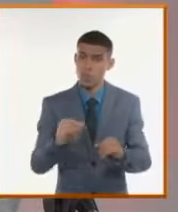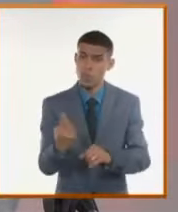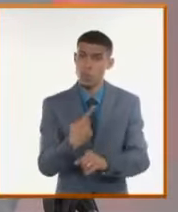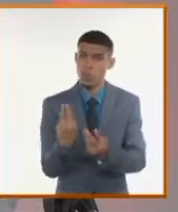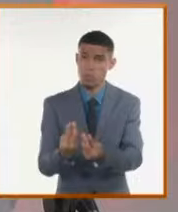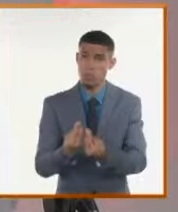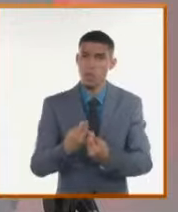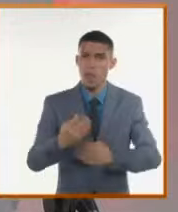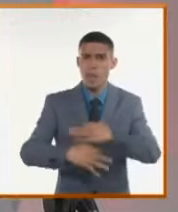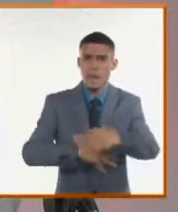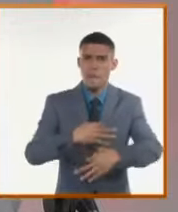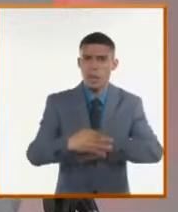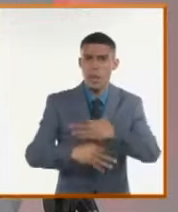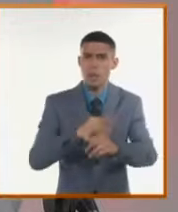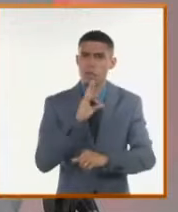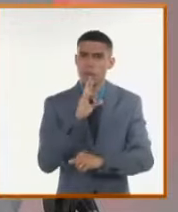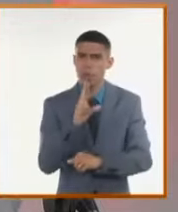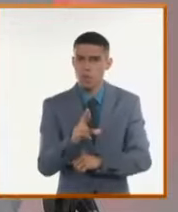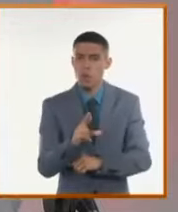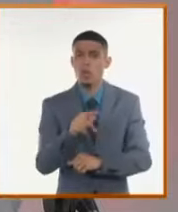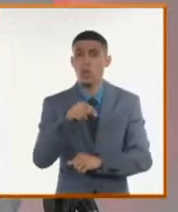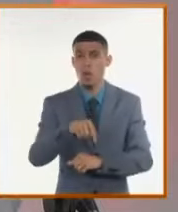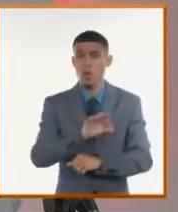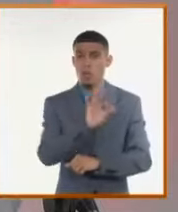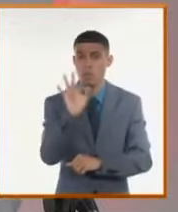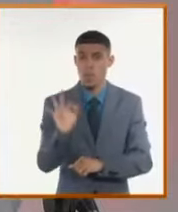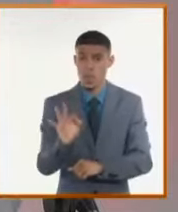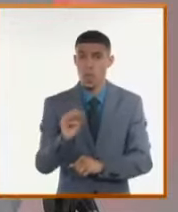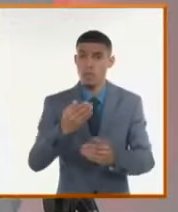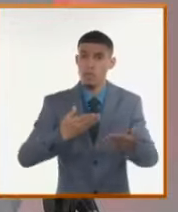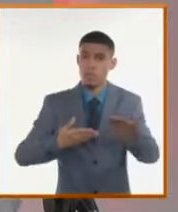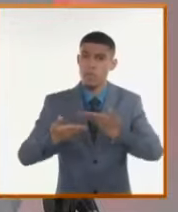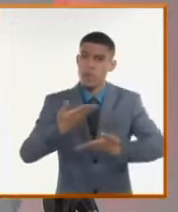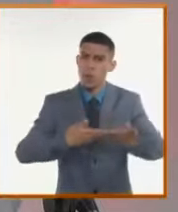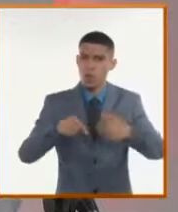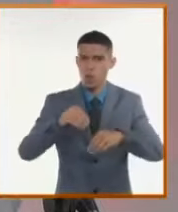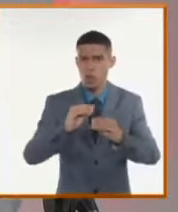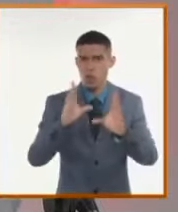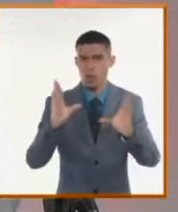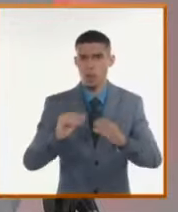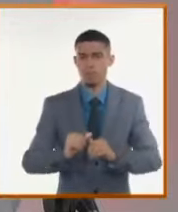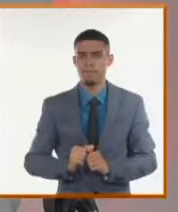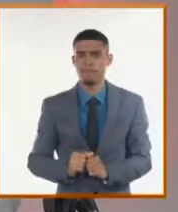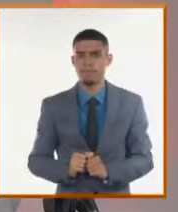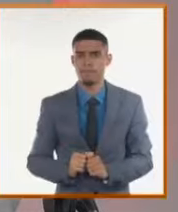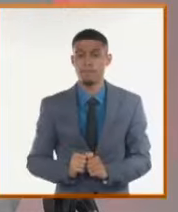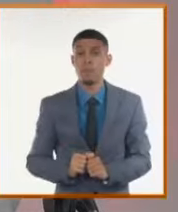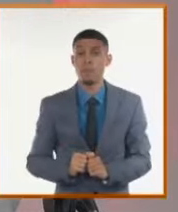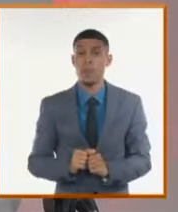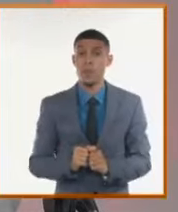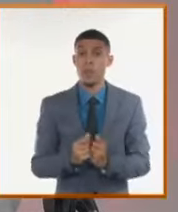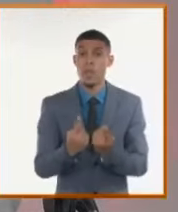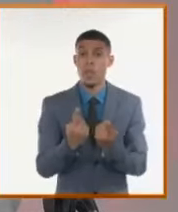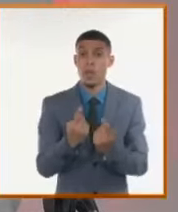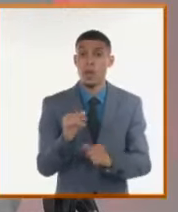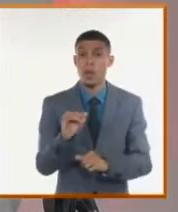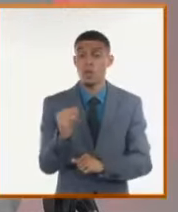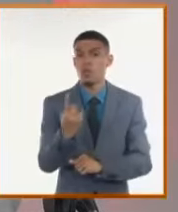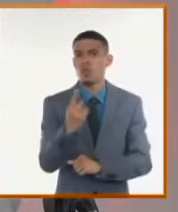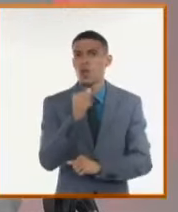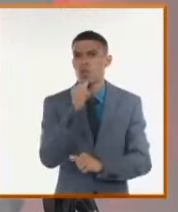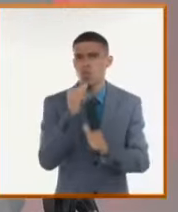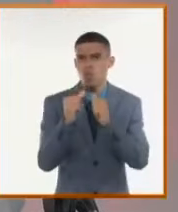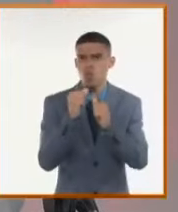que hemos estado dándole respuesta también en el día de hoy en el forod debate de hoy por la mañana una de las inquietudes que más refería la